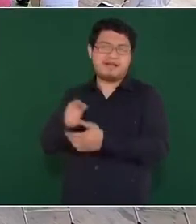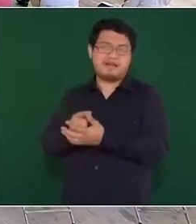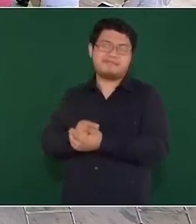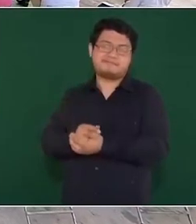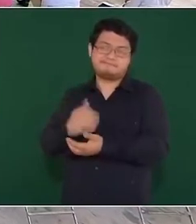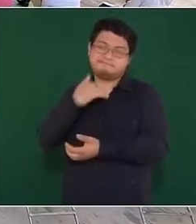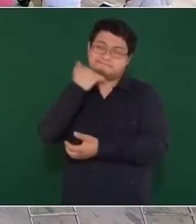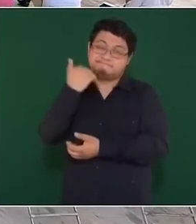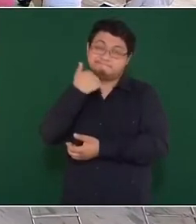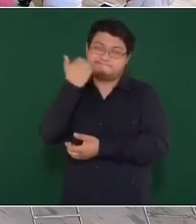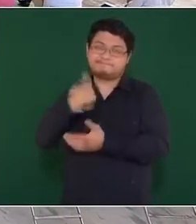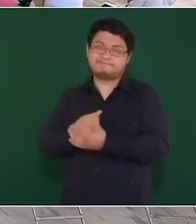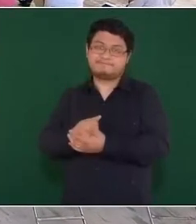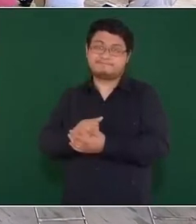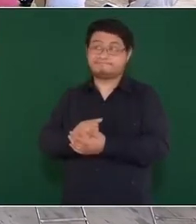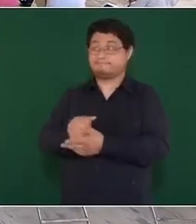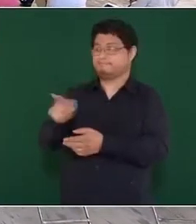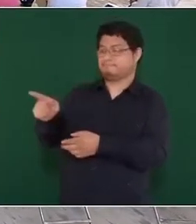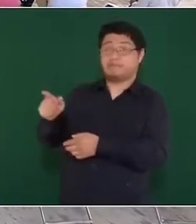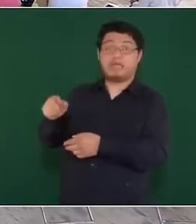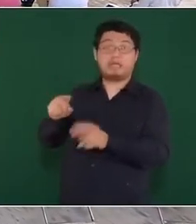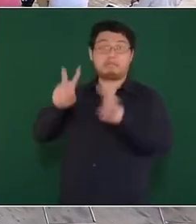Hasta en los debates